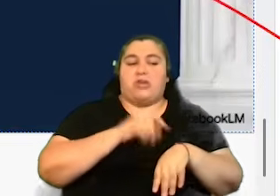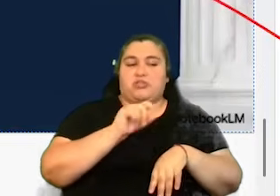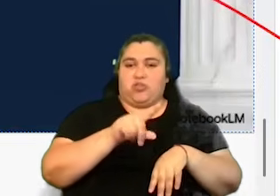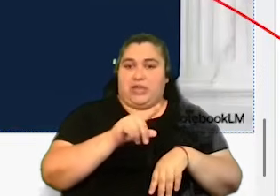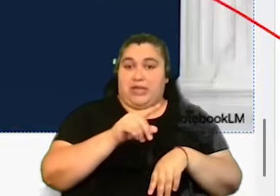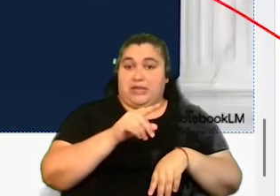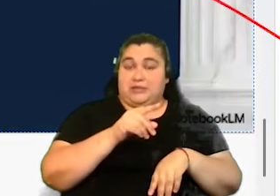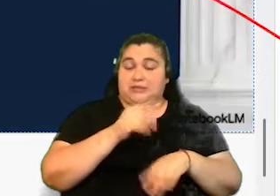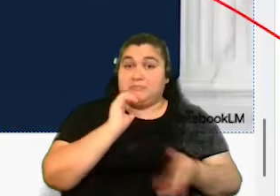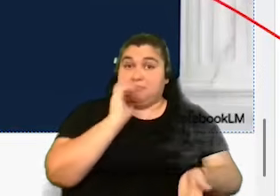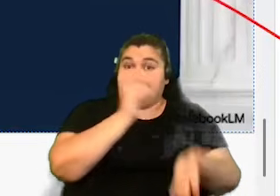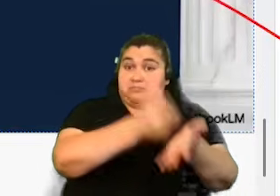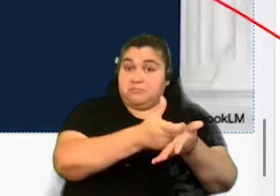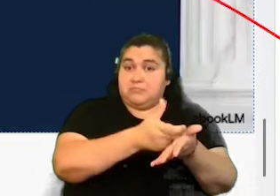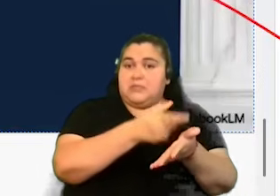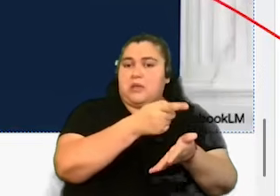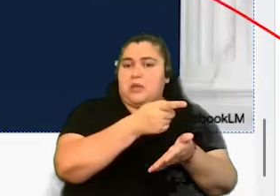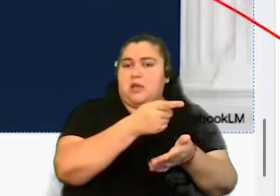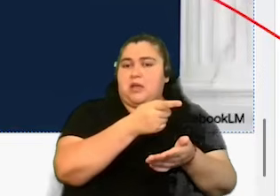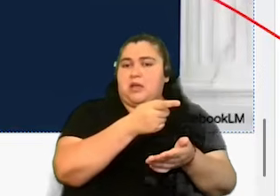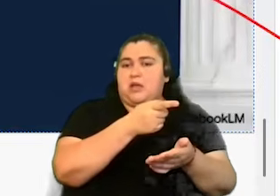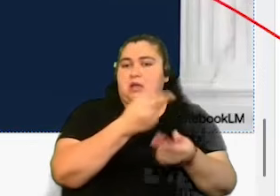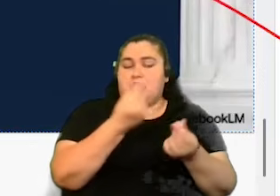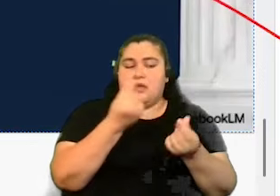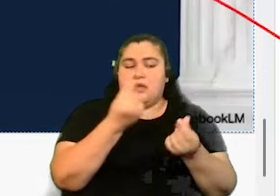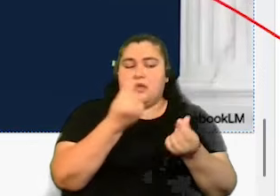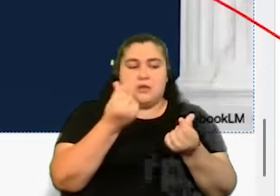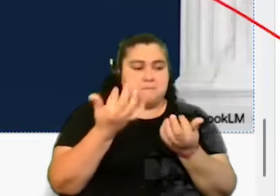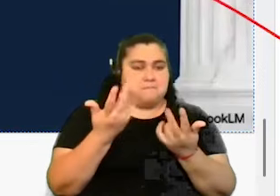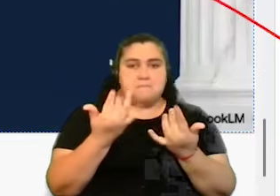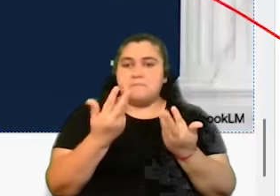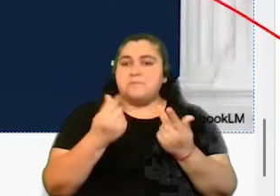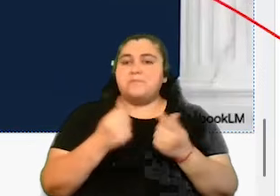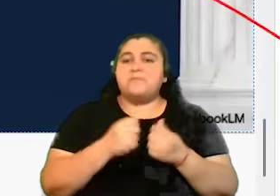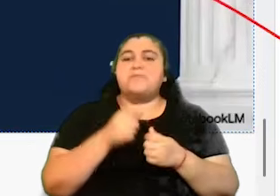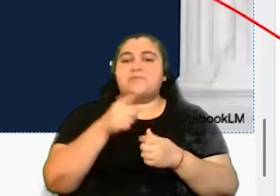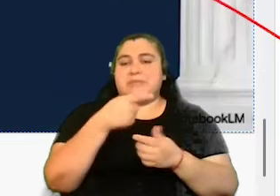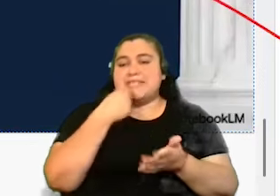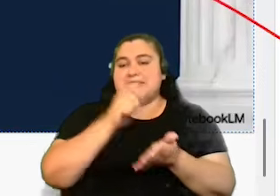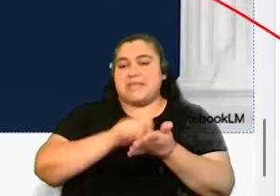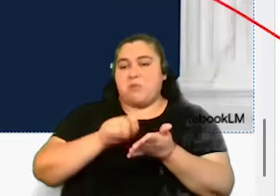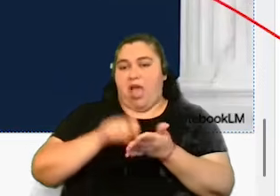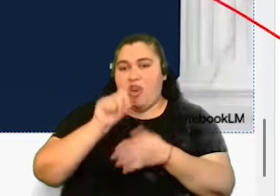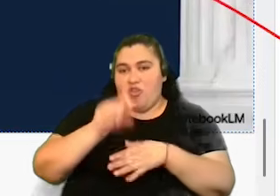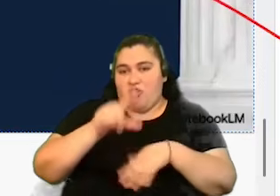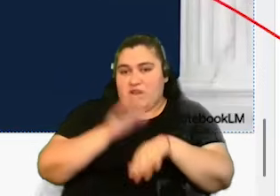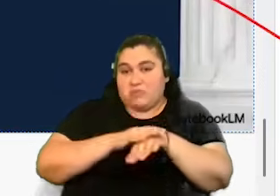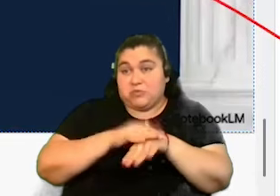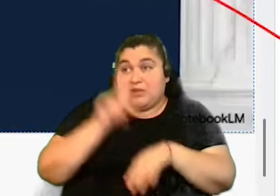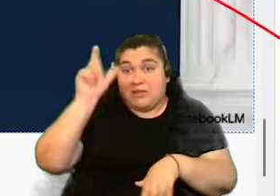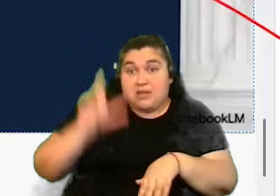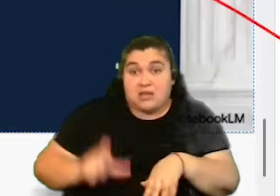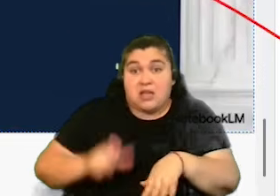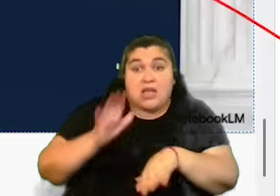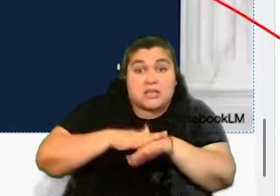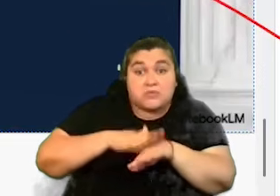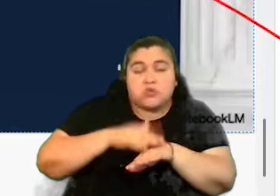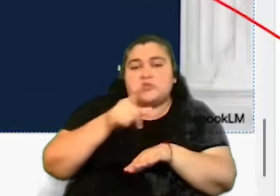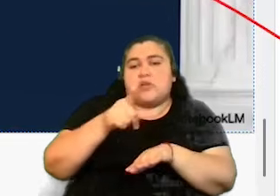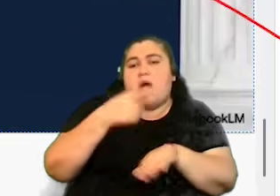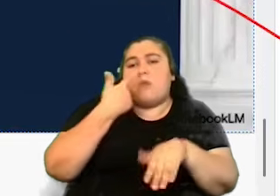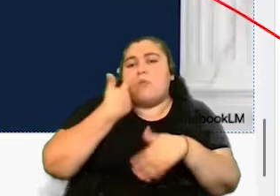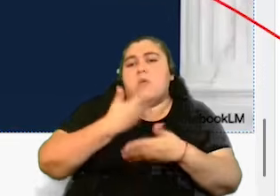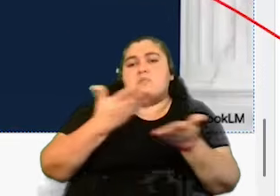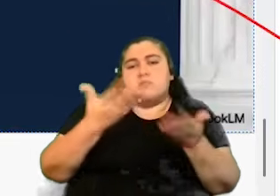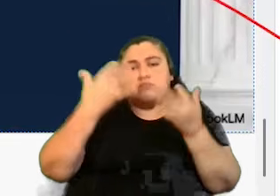interviene ¿cómo se llama? El escribano. Entonces, el escribano va a decir, va a dar fe pública de que